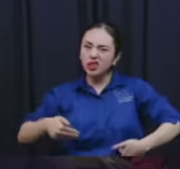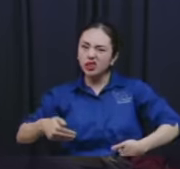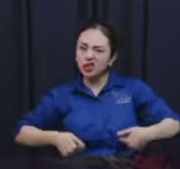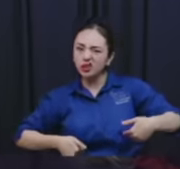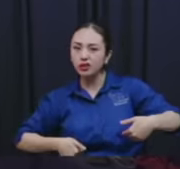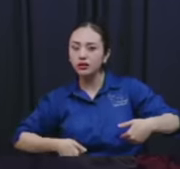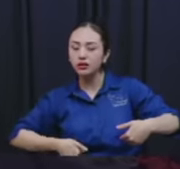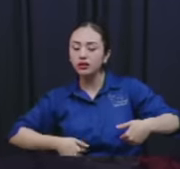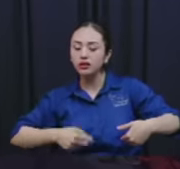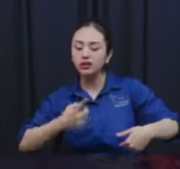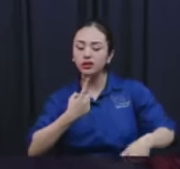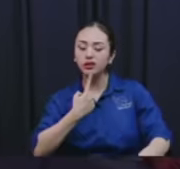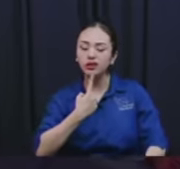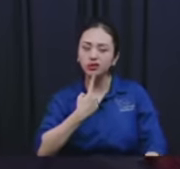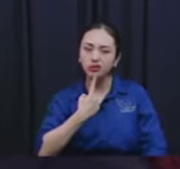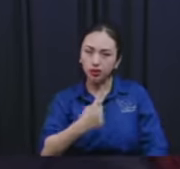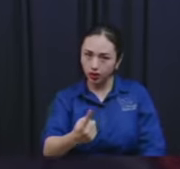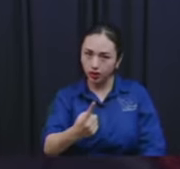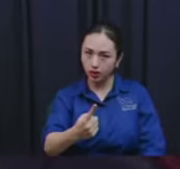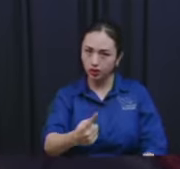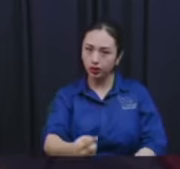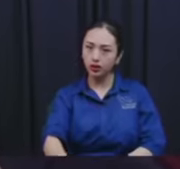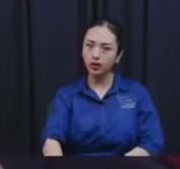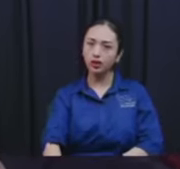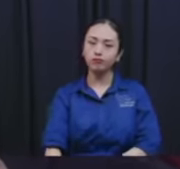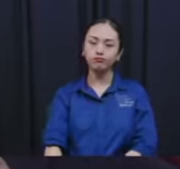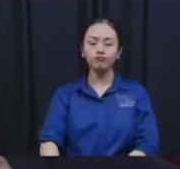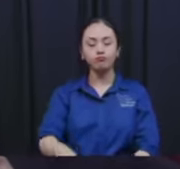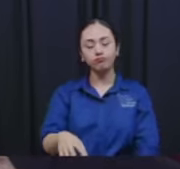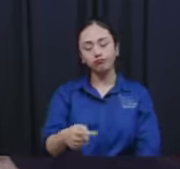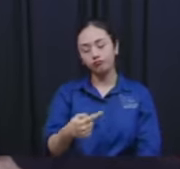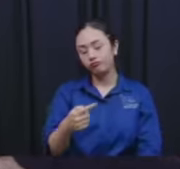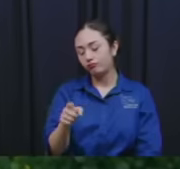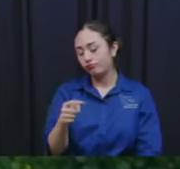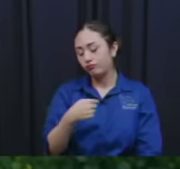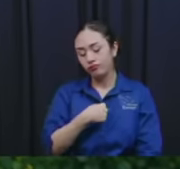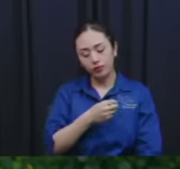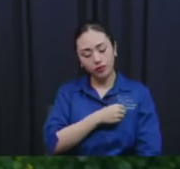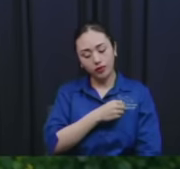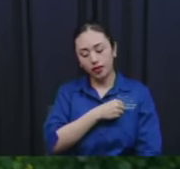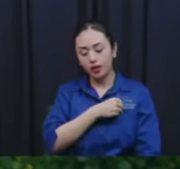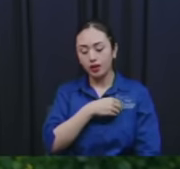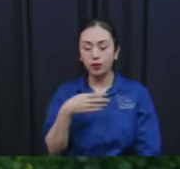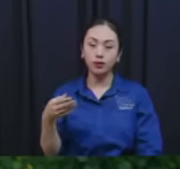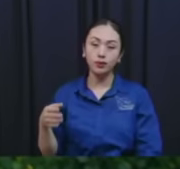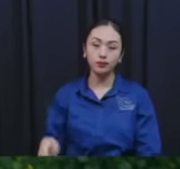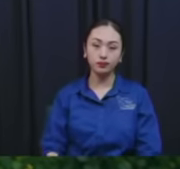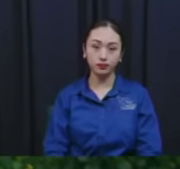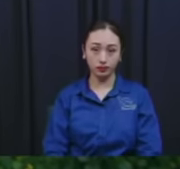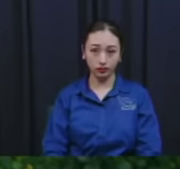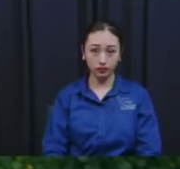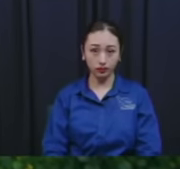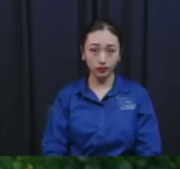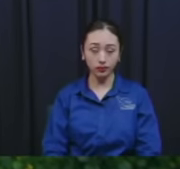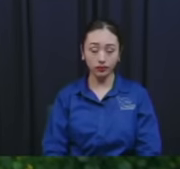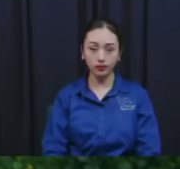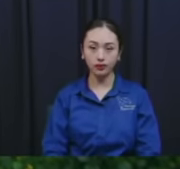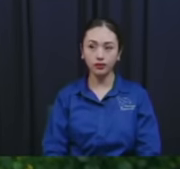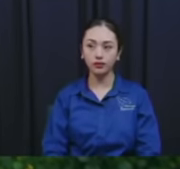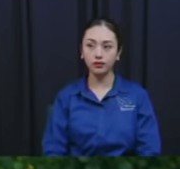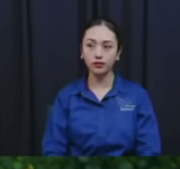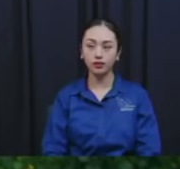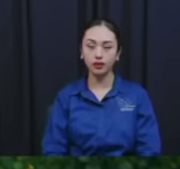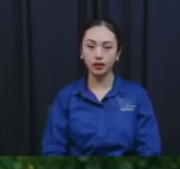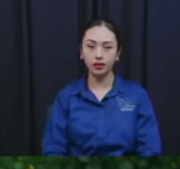que no tengo quien me lleve al cementerio a coronar a tu mamá será que tú me puedes Ay